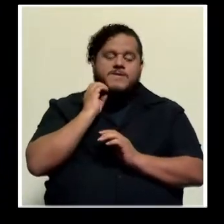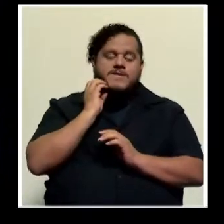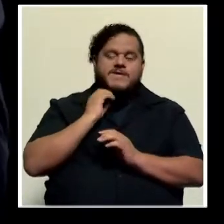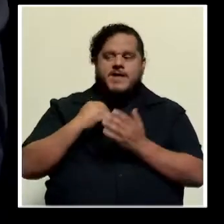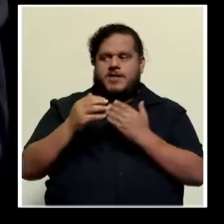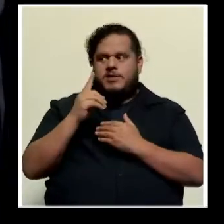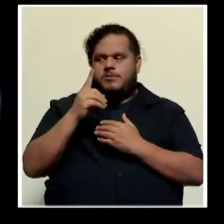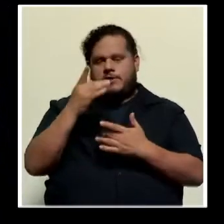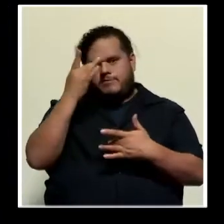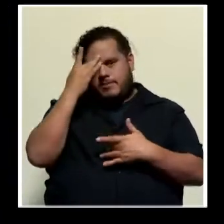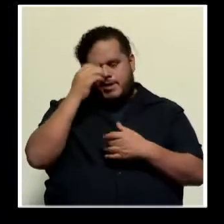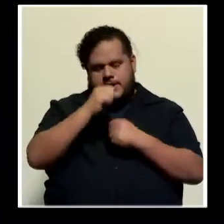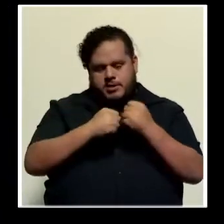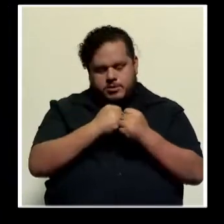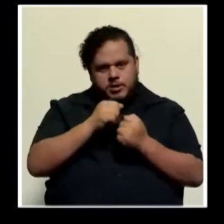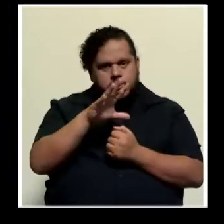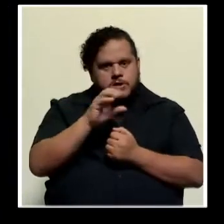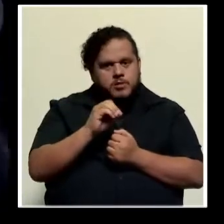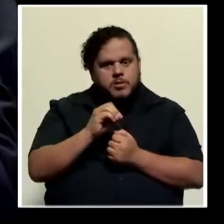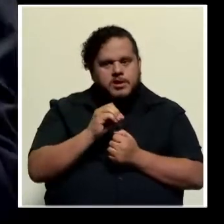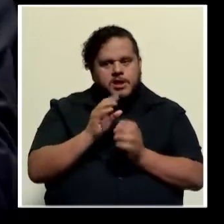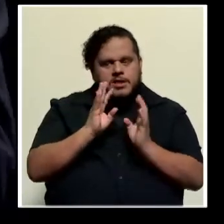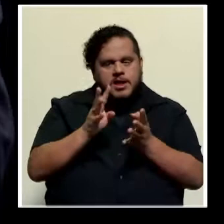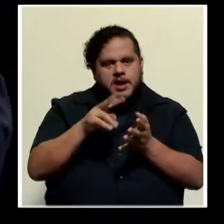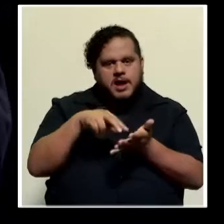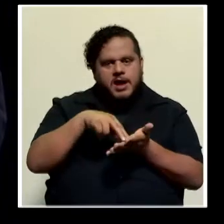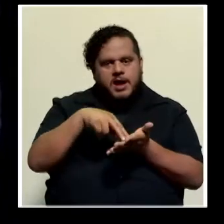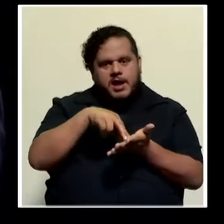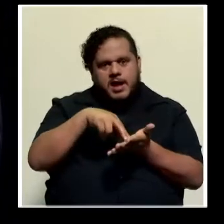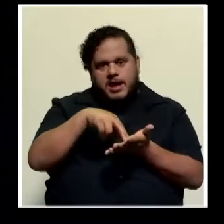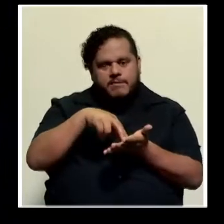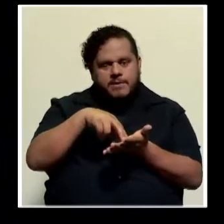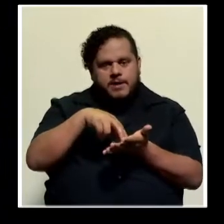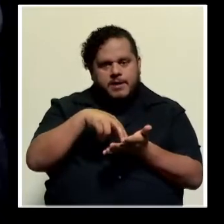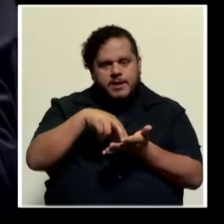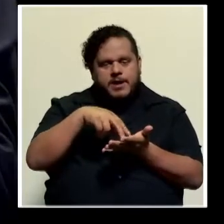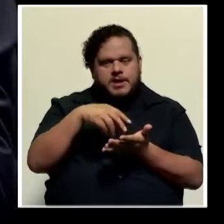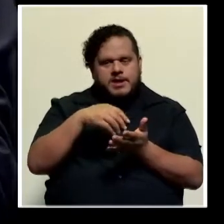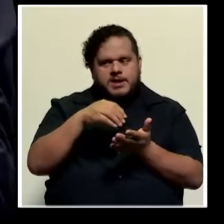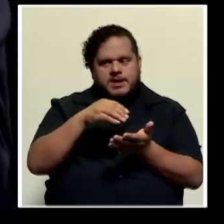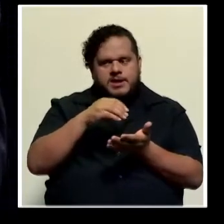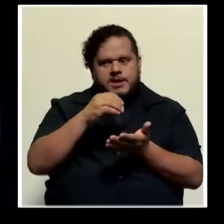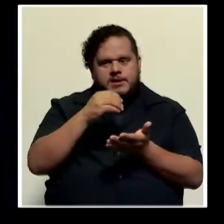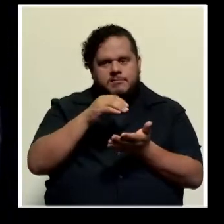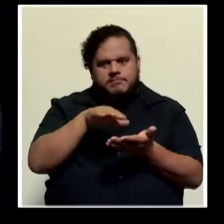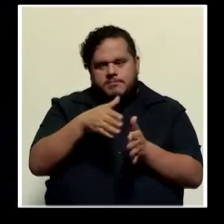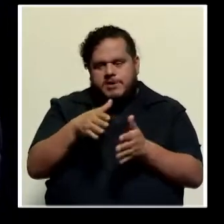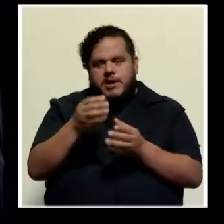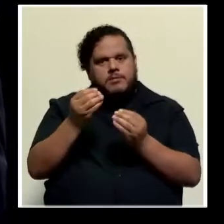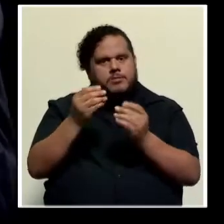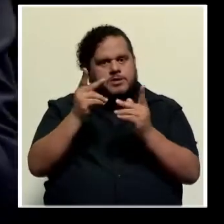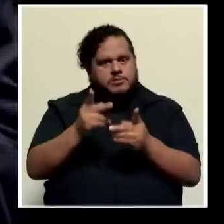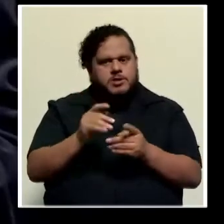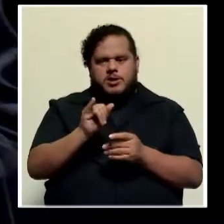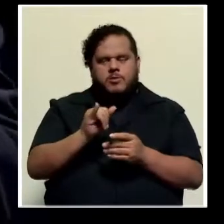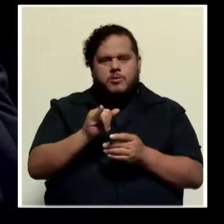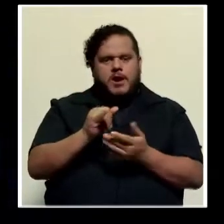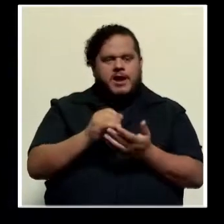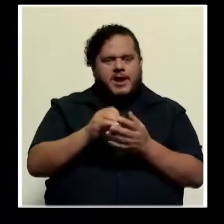enfermedad que en los años 50 dejaba inválidos y mataba muchísimas personas, igual el